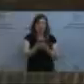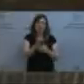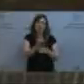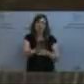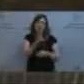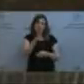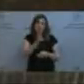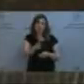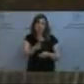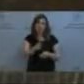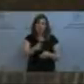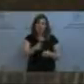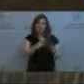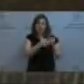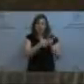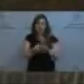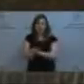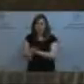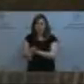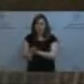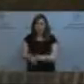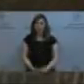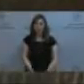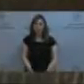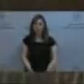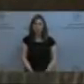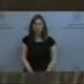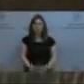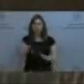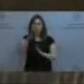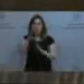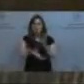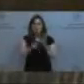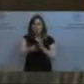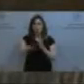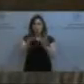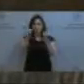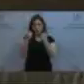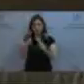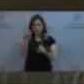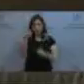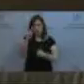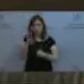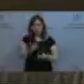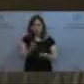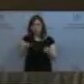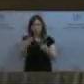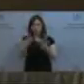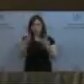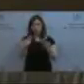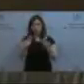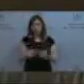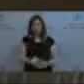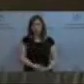si es preciso, en relación con el programa de los expertos que nos ponen encima de la mesa. Muchas gracias.